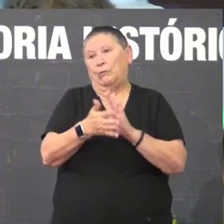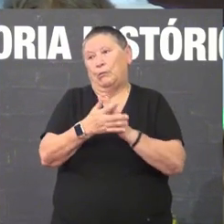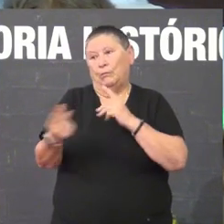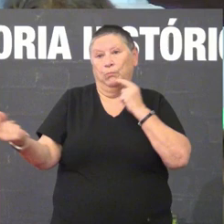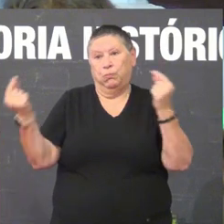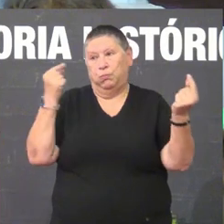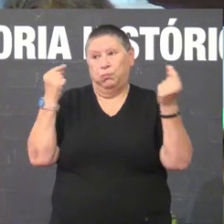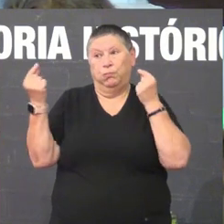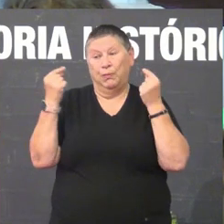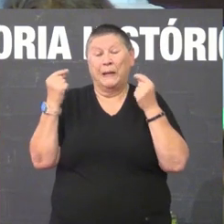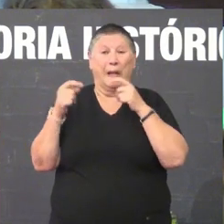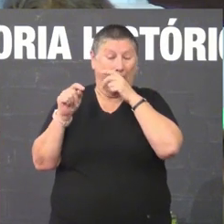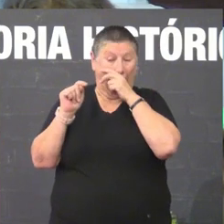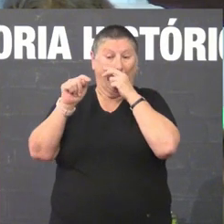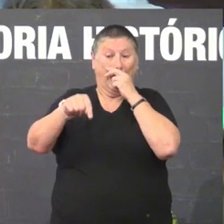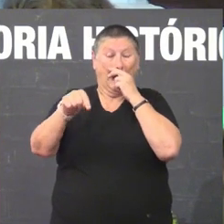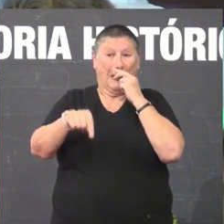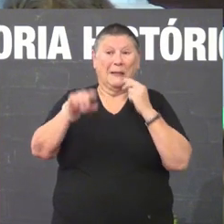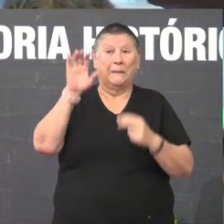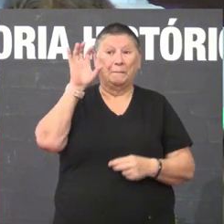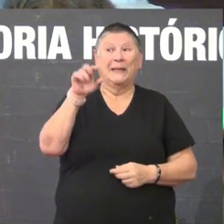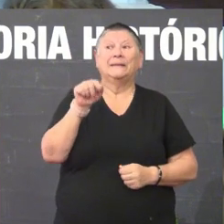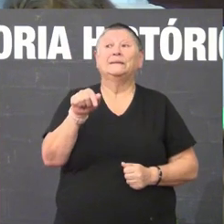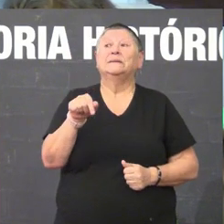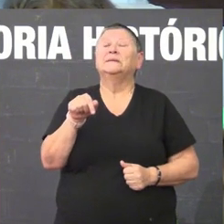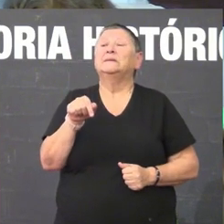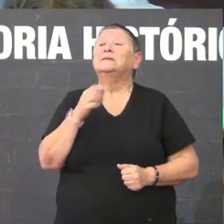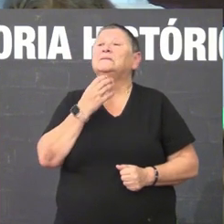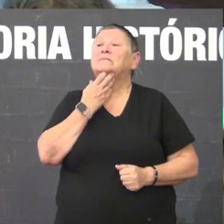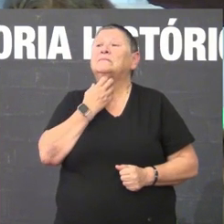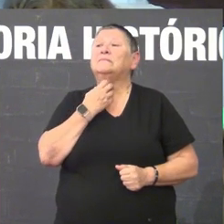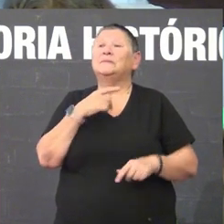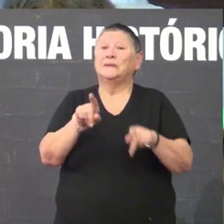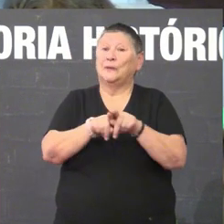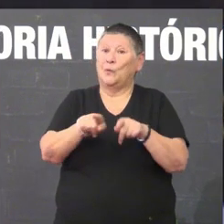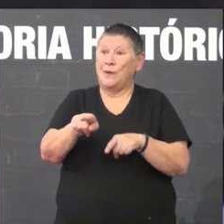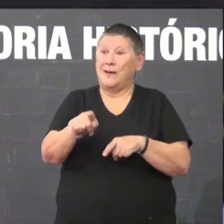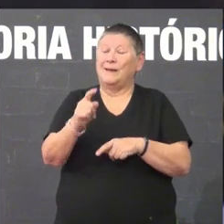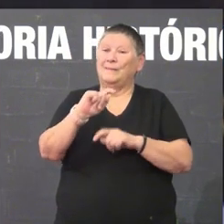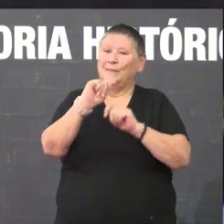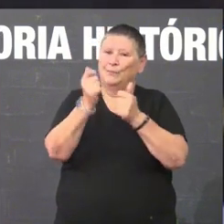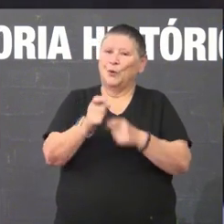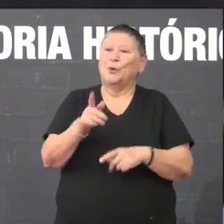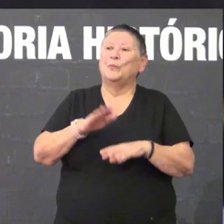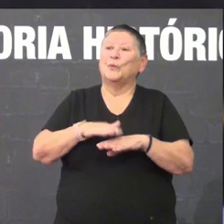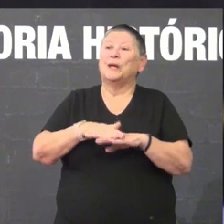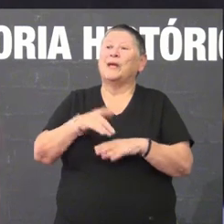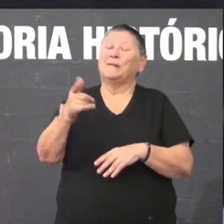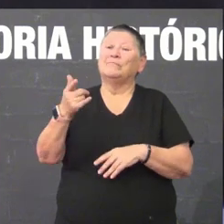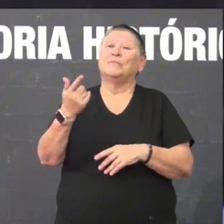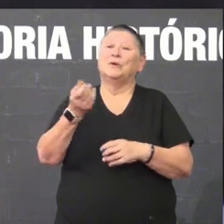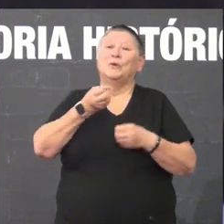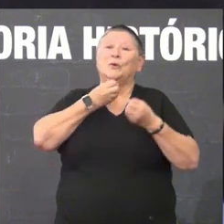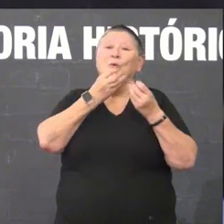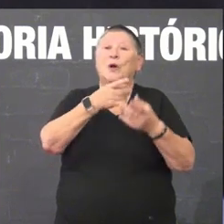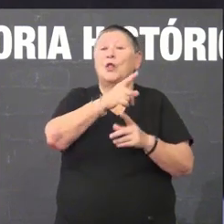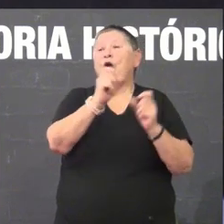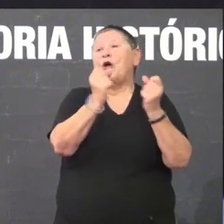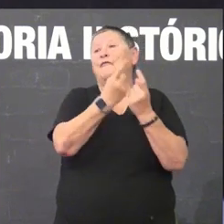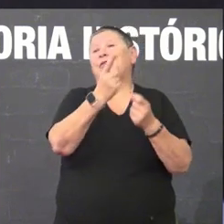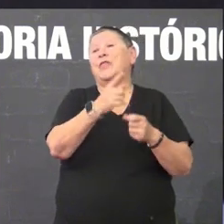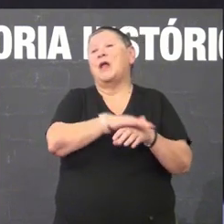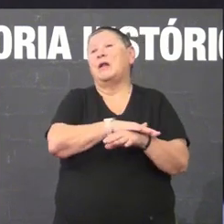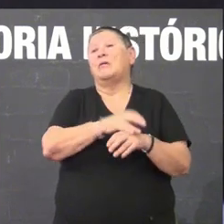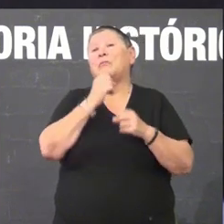recibe no yo creo que en este país ha pasado un poco algo así con los relatos oficiales sobre la transición y sobre la caída